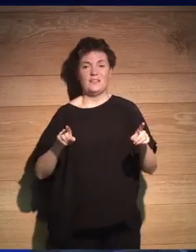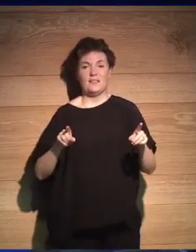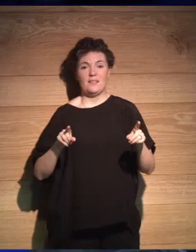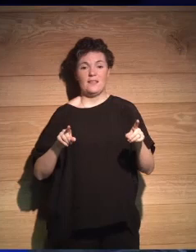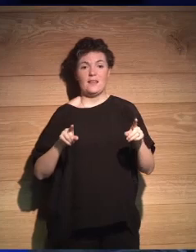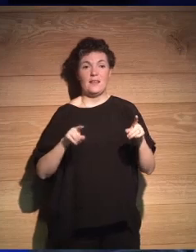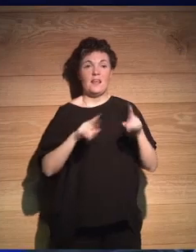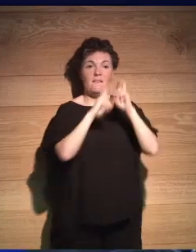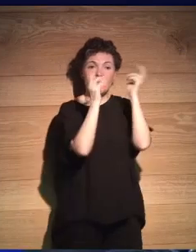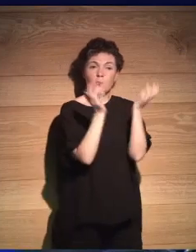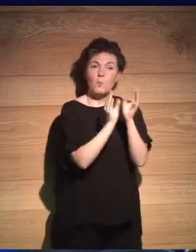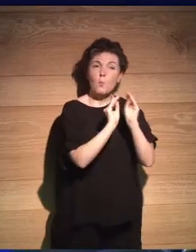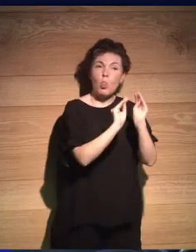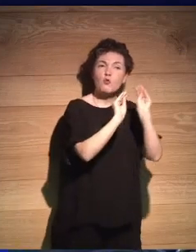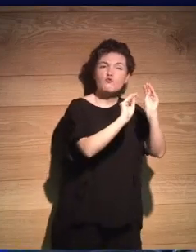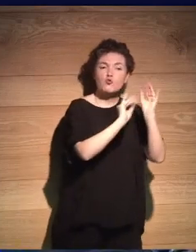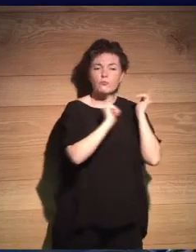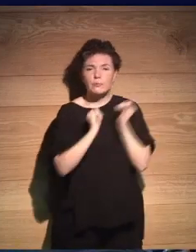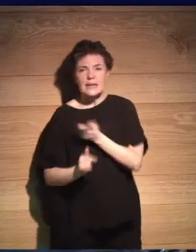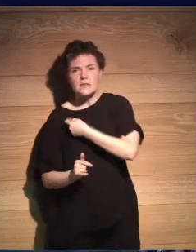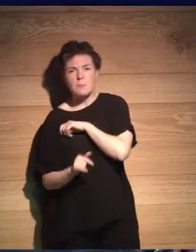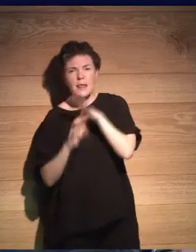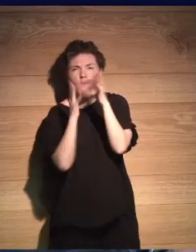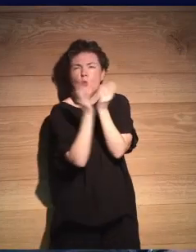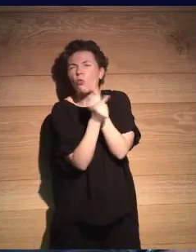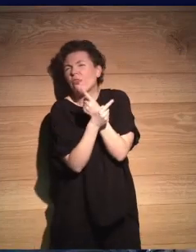que llega en España.